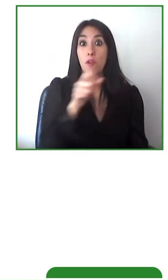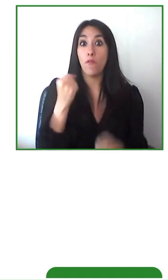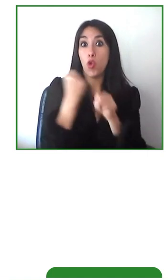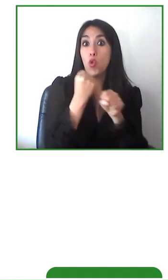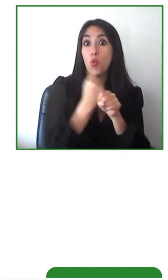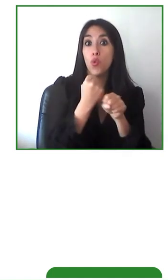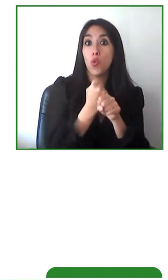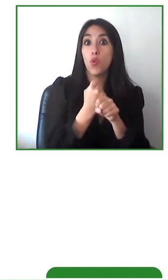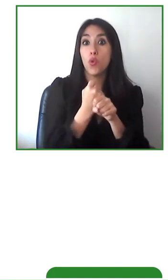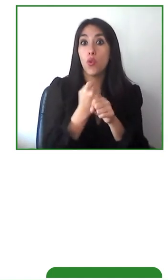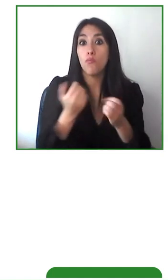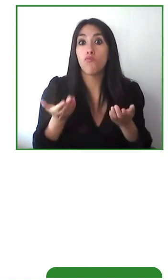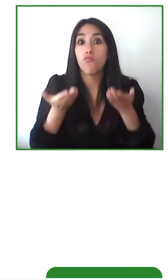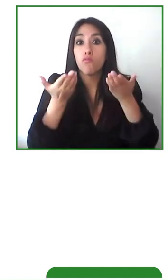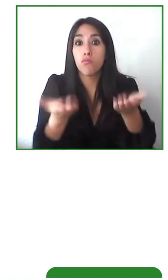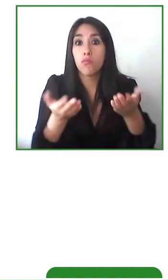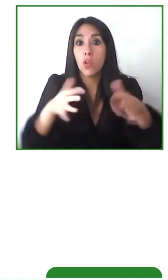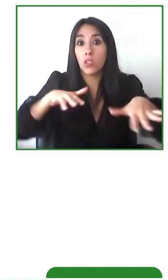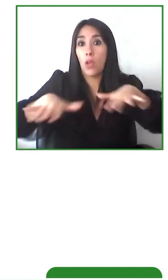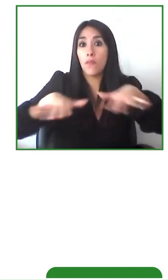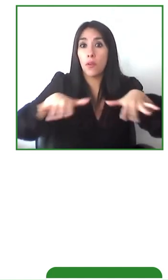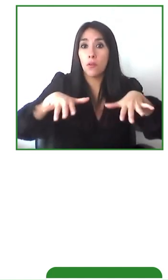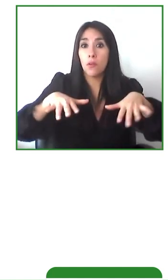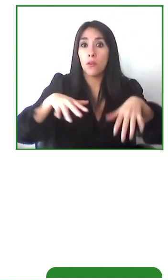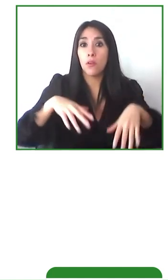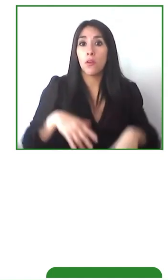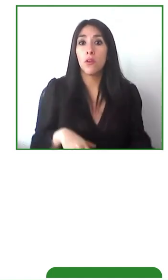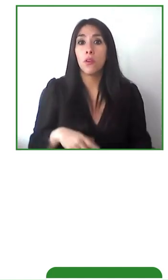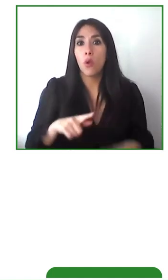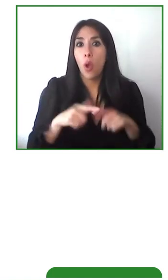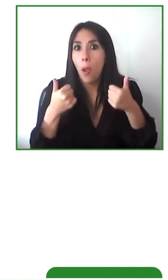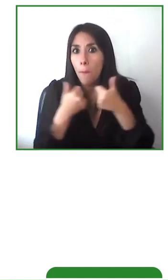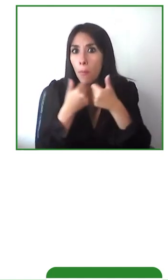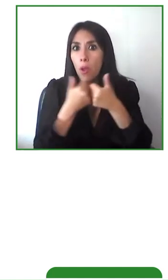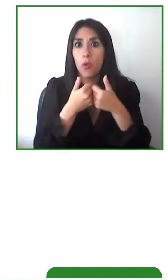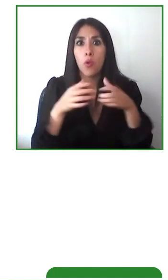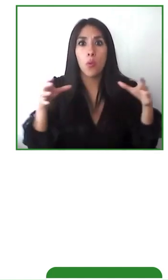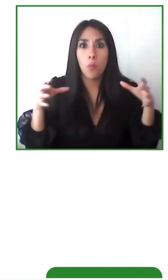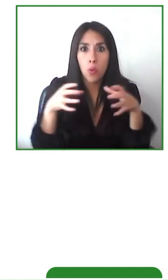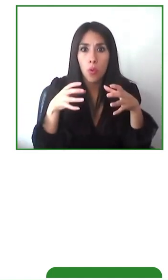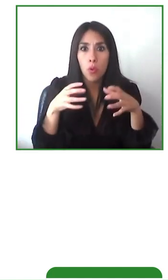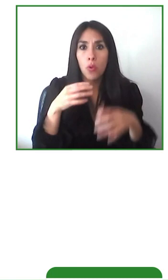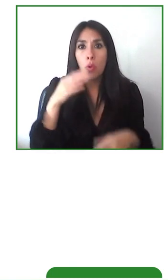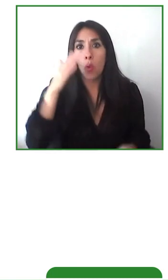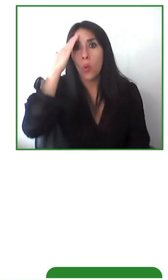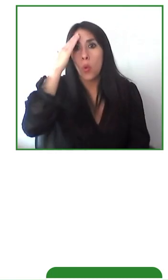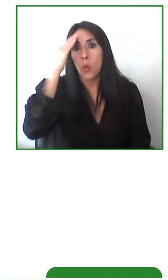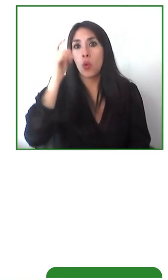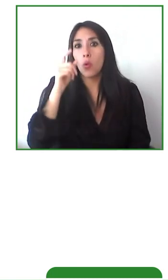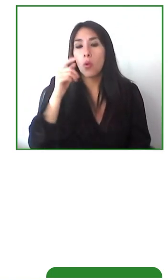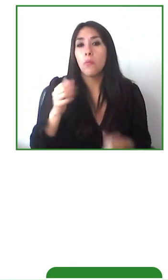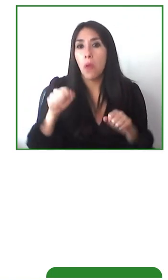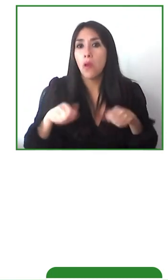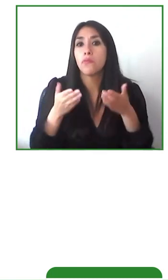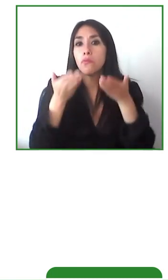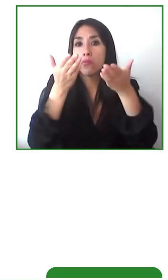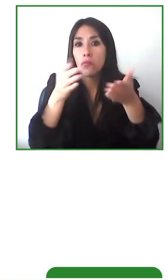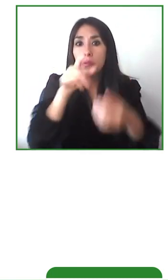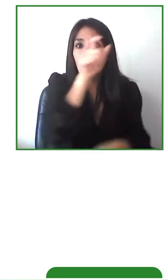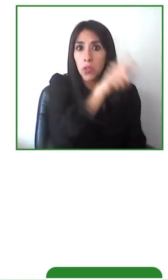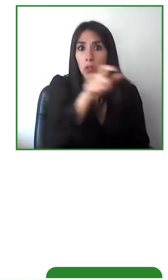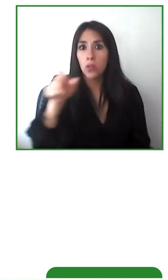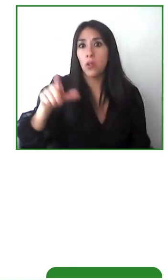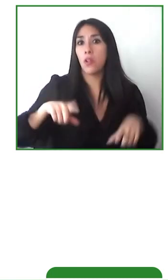nuestras capacidades, nuestro conocimiento, para que todos tengamos una mejor vida. Y eso es